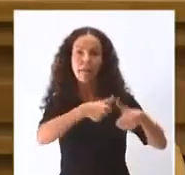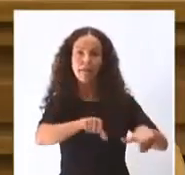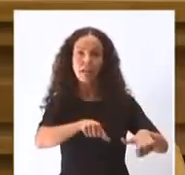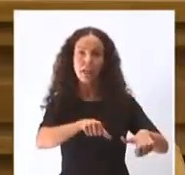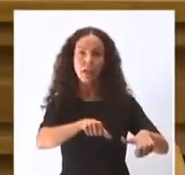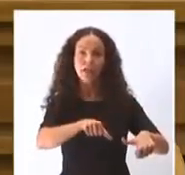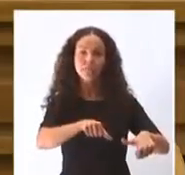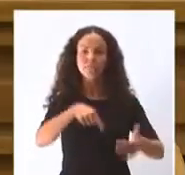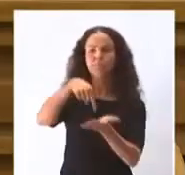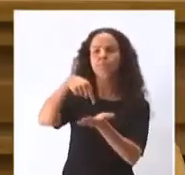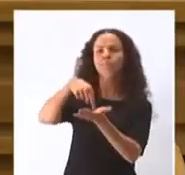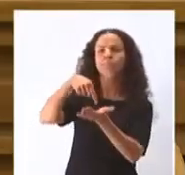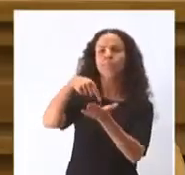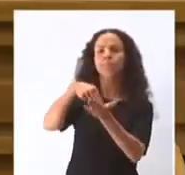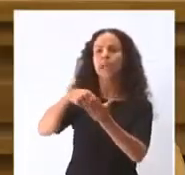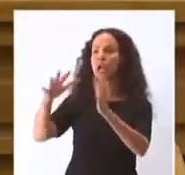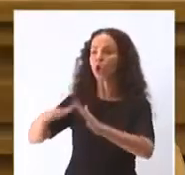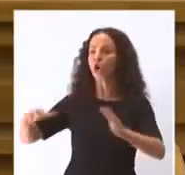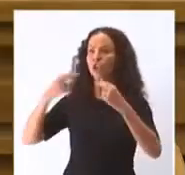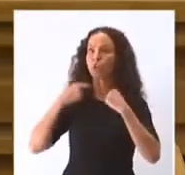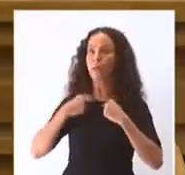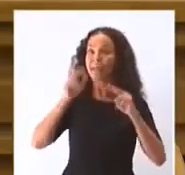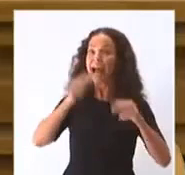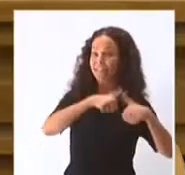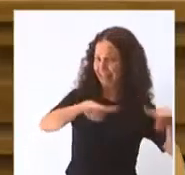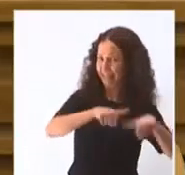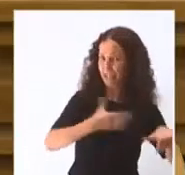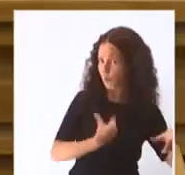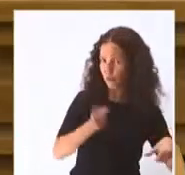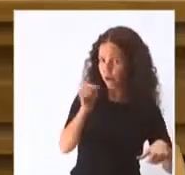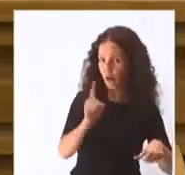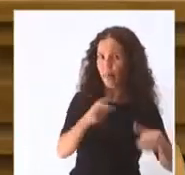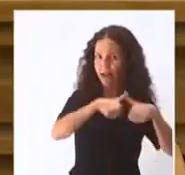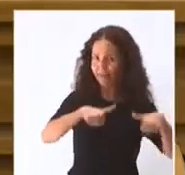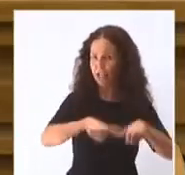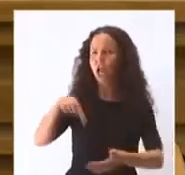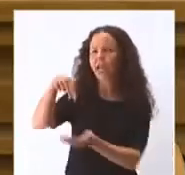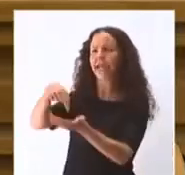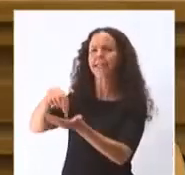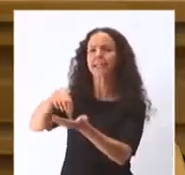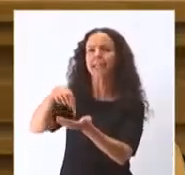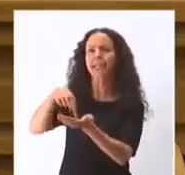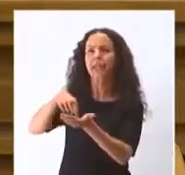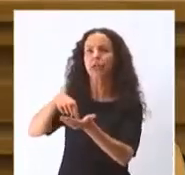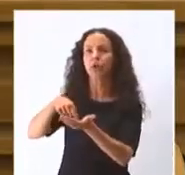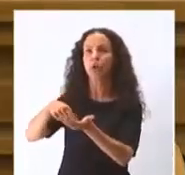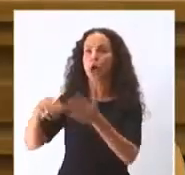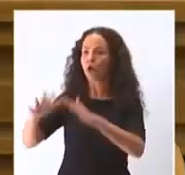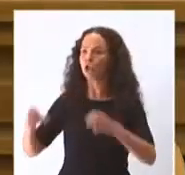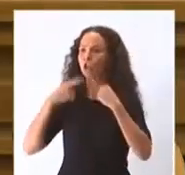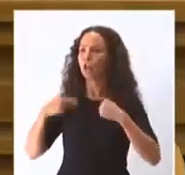exigiendo al congreso los diputados de albacete que no estoy diciendo de moya digo de albacete exigiendo que se derogue